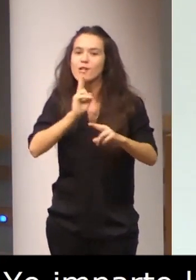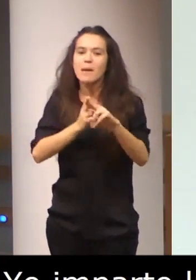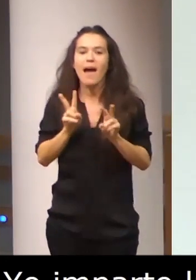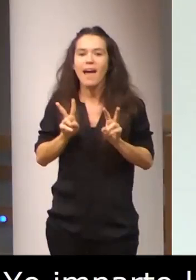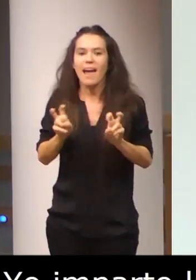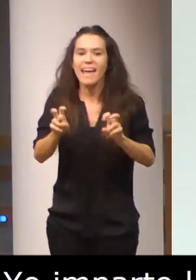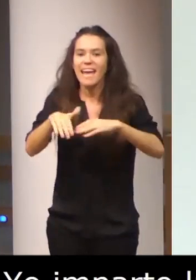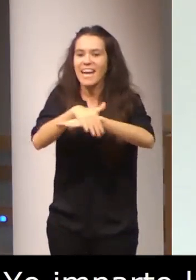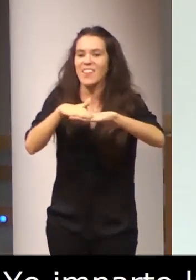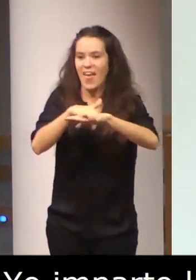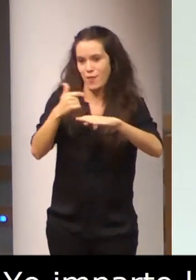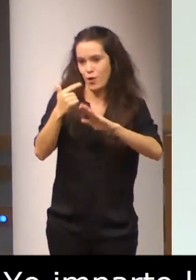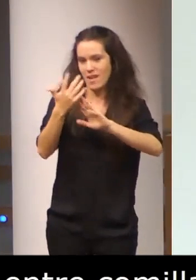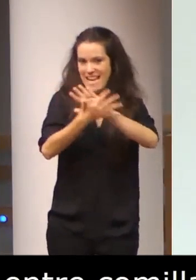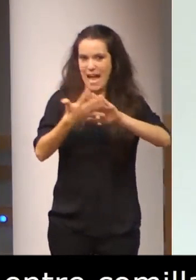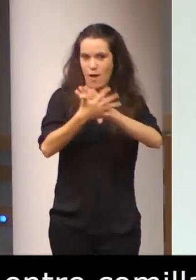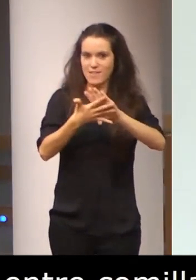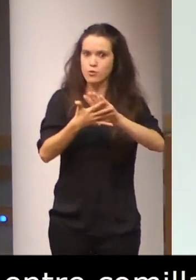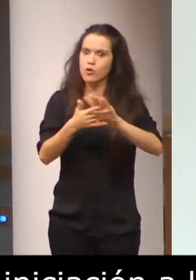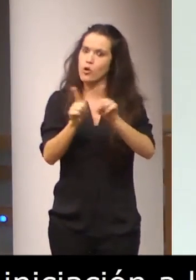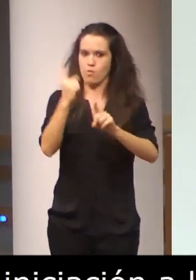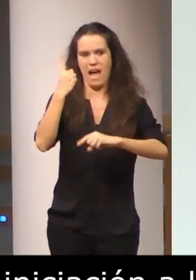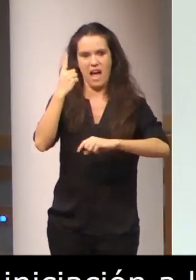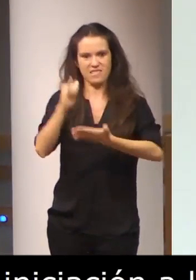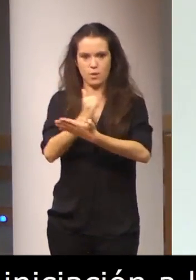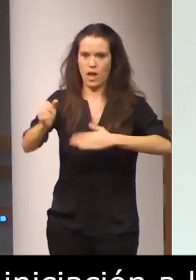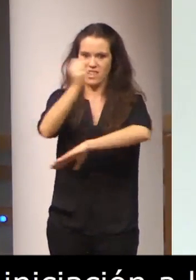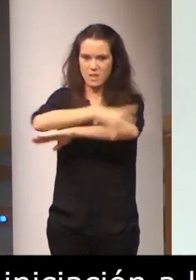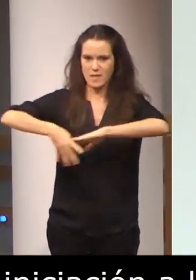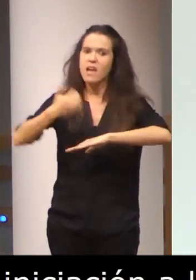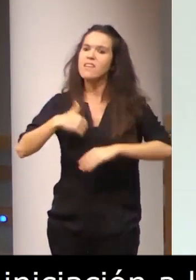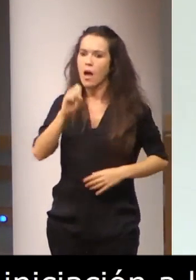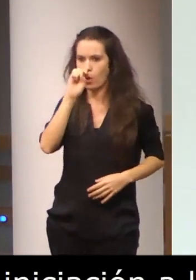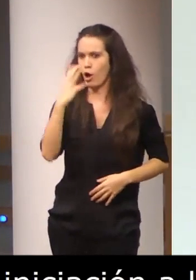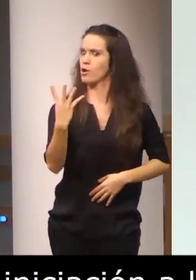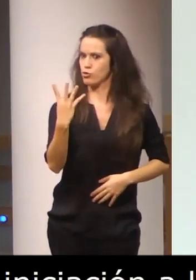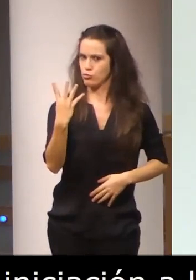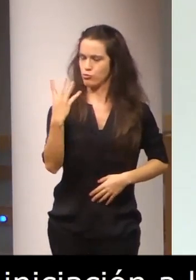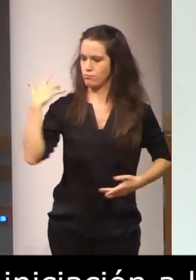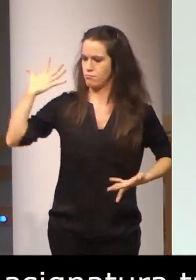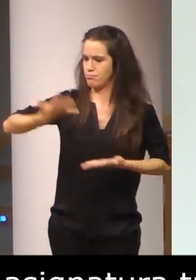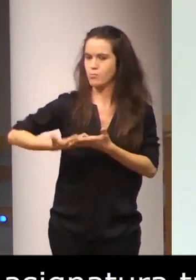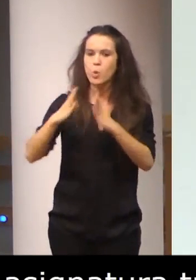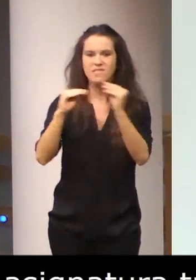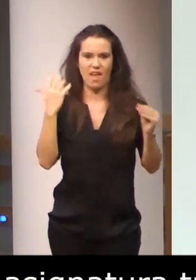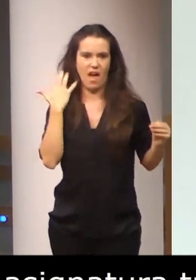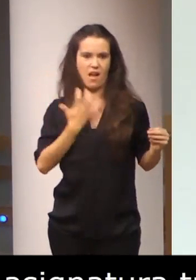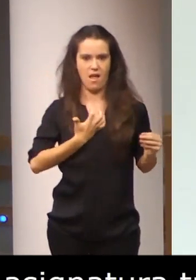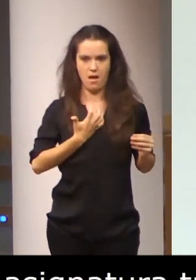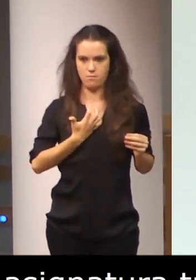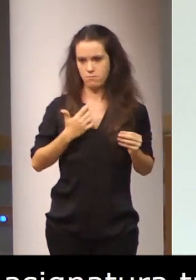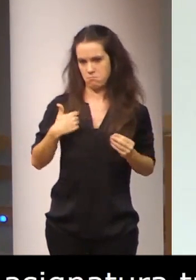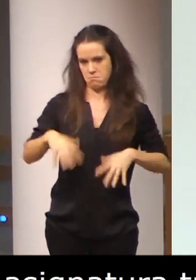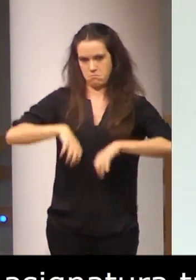de Signos como asignatura transversal. Llevo ya 4 años en la Universidad de Alcalá impartiendo esta